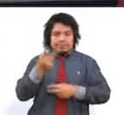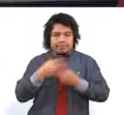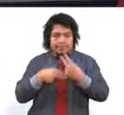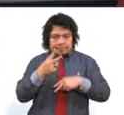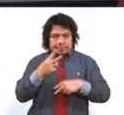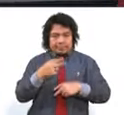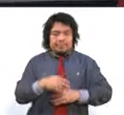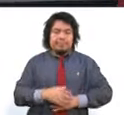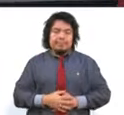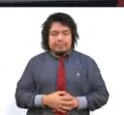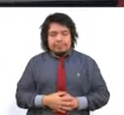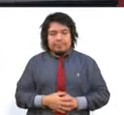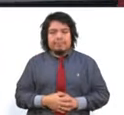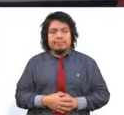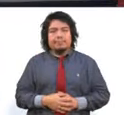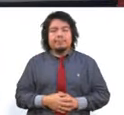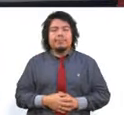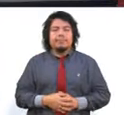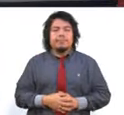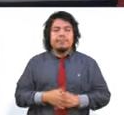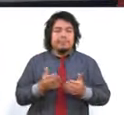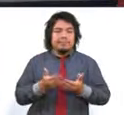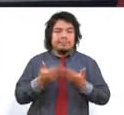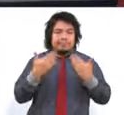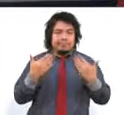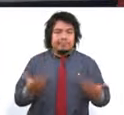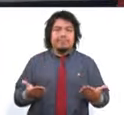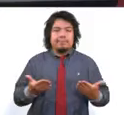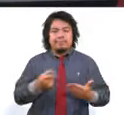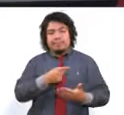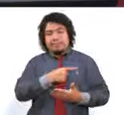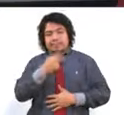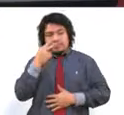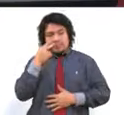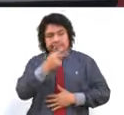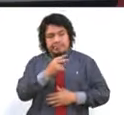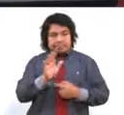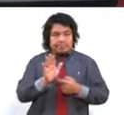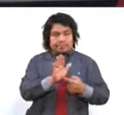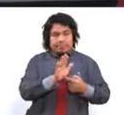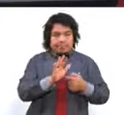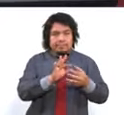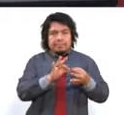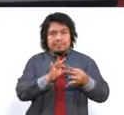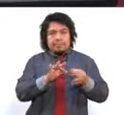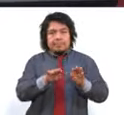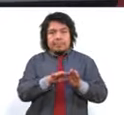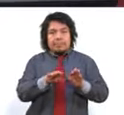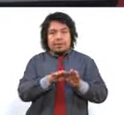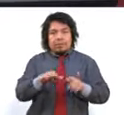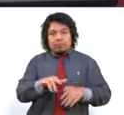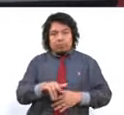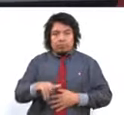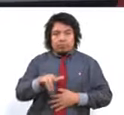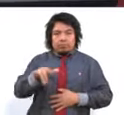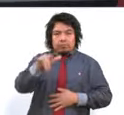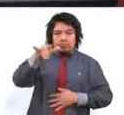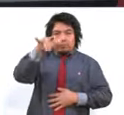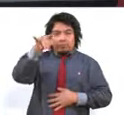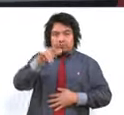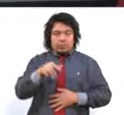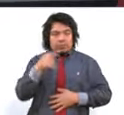todos bienvenidos. Y a continuación, observaremos la demostración y explicación de sobrevuelo de aeronaves no